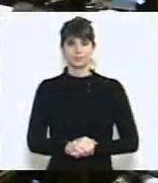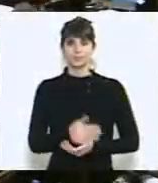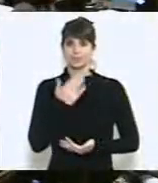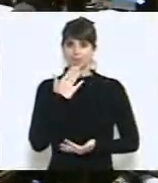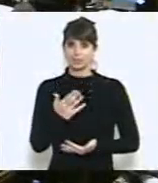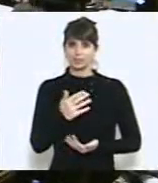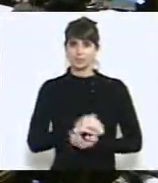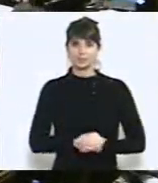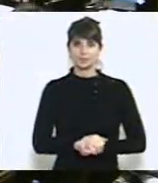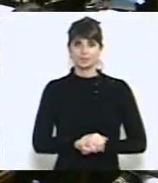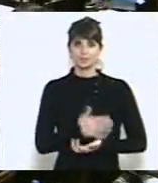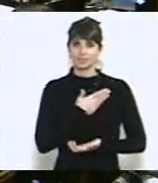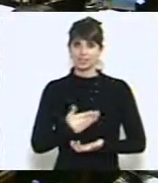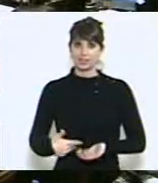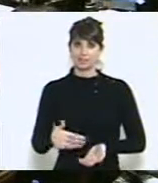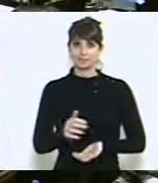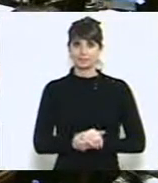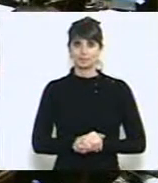Gracias, presidenta.